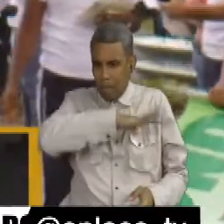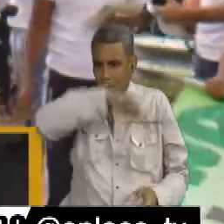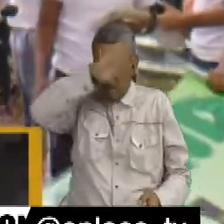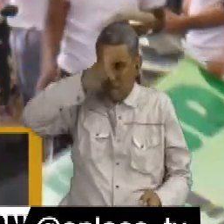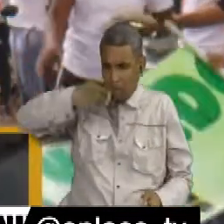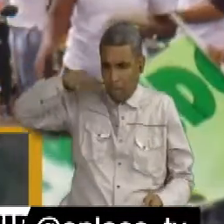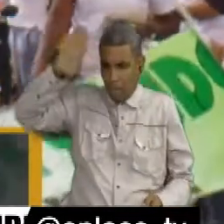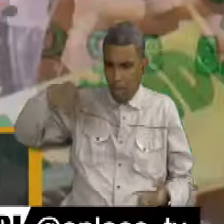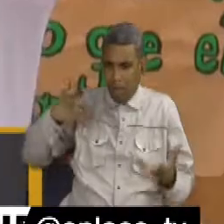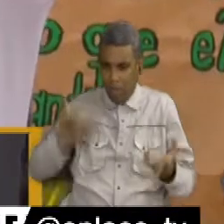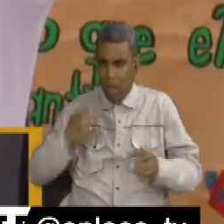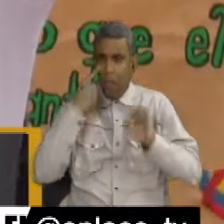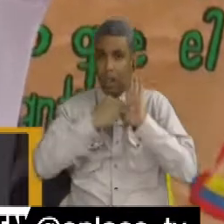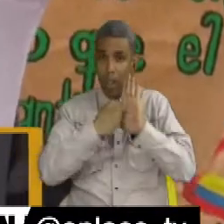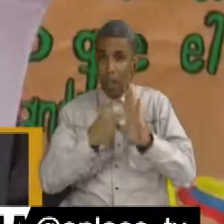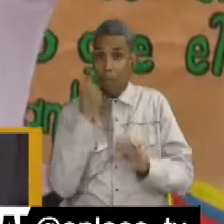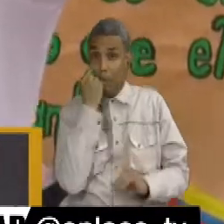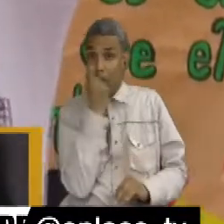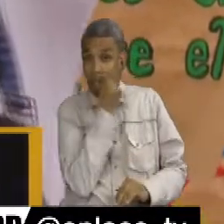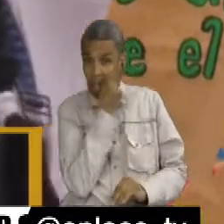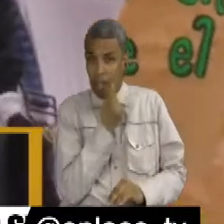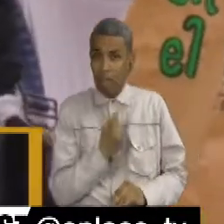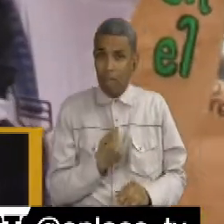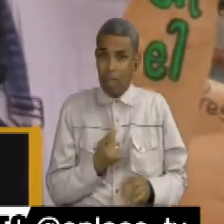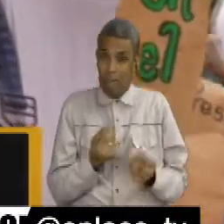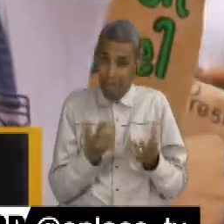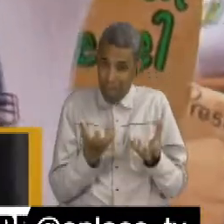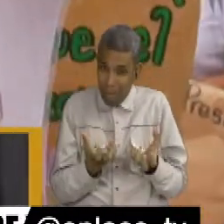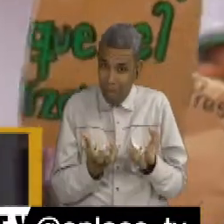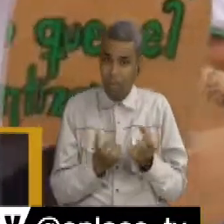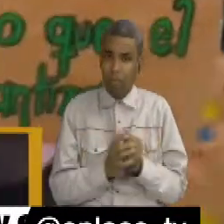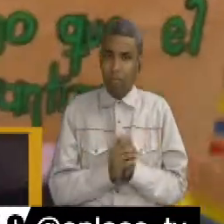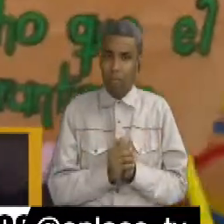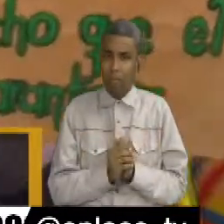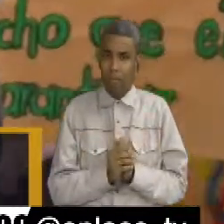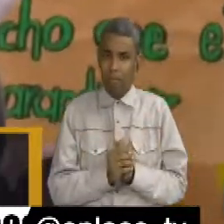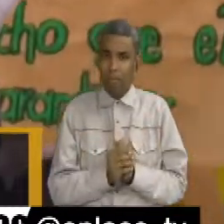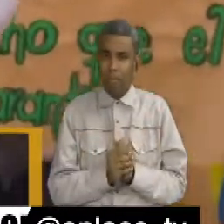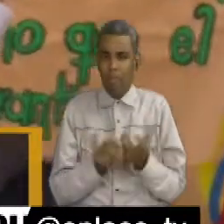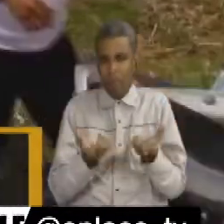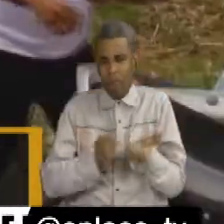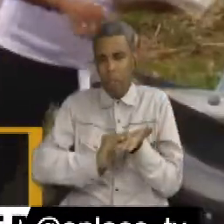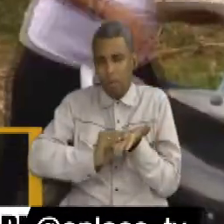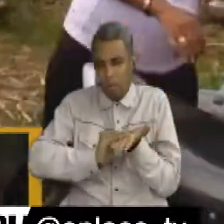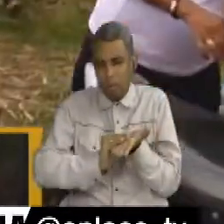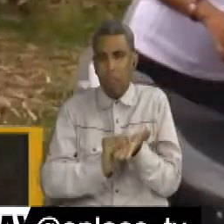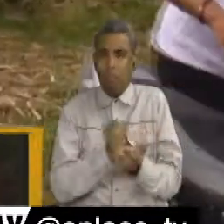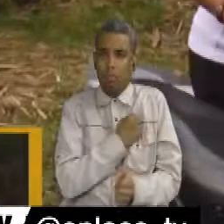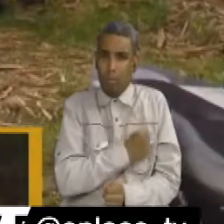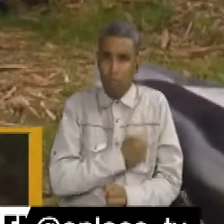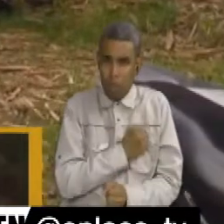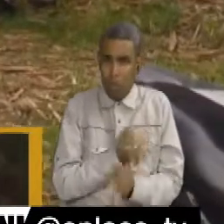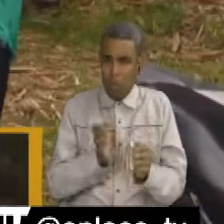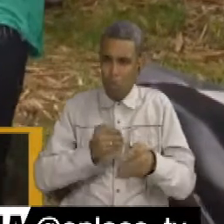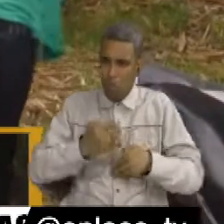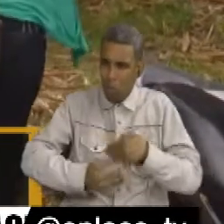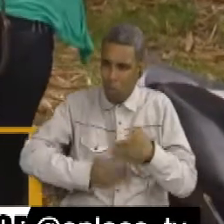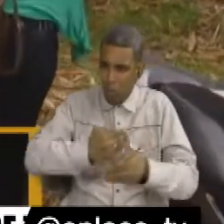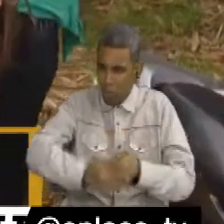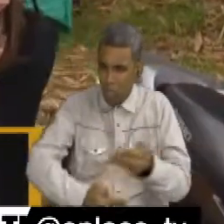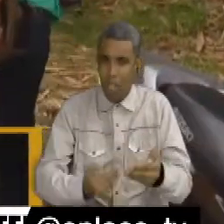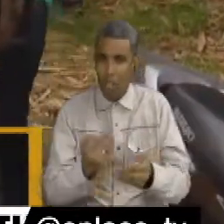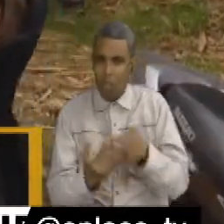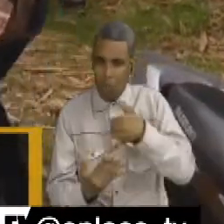Juan Manuel Santos que debemos tomar medidas que ayuden a fortalecer todos los procesos en nuestro